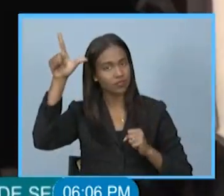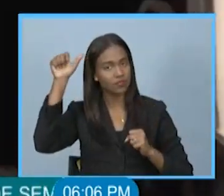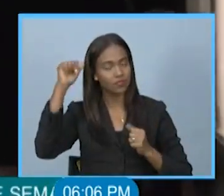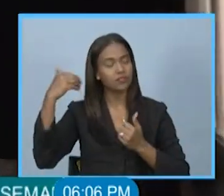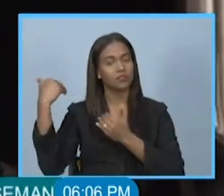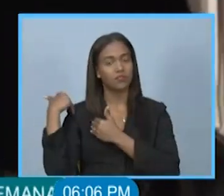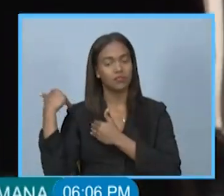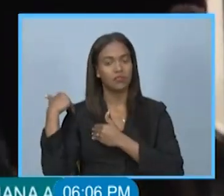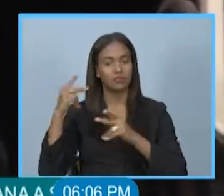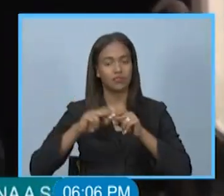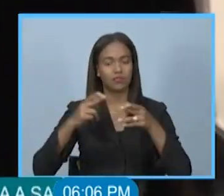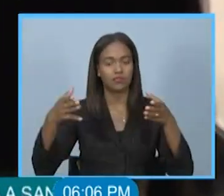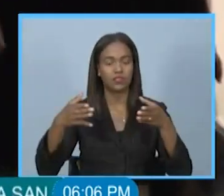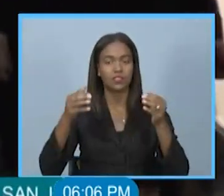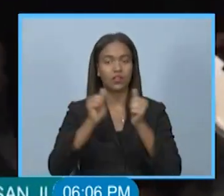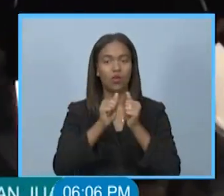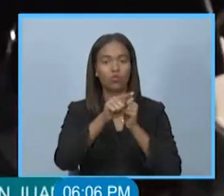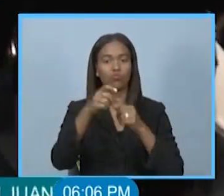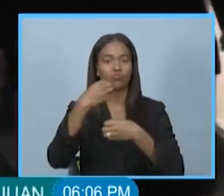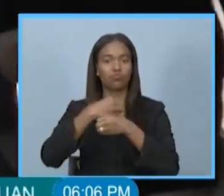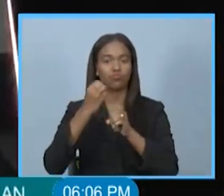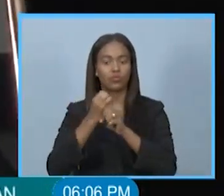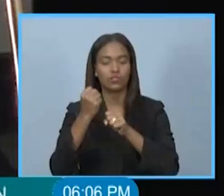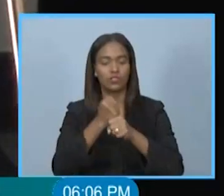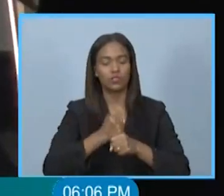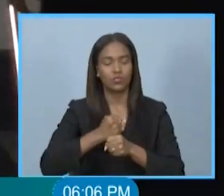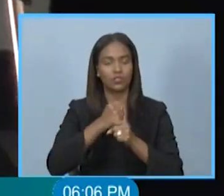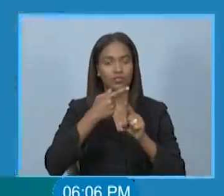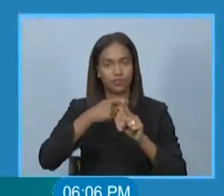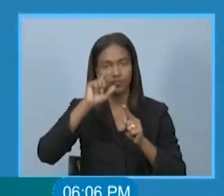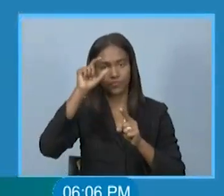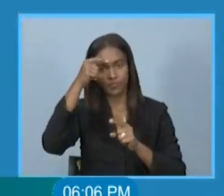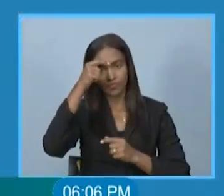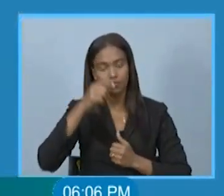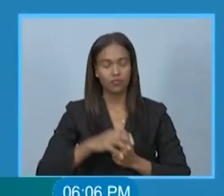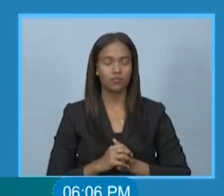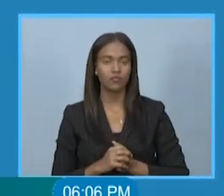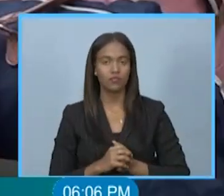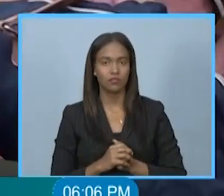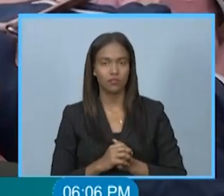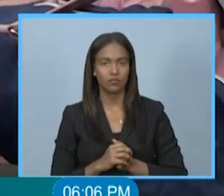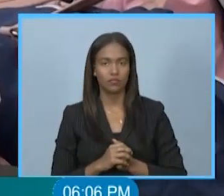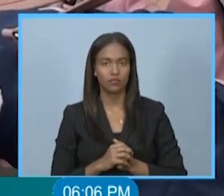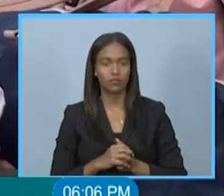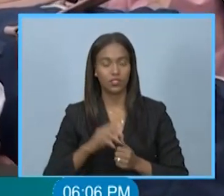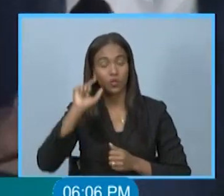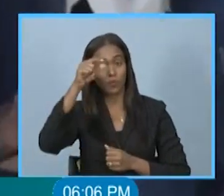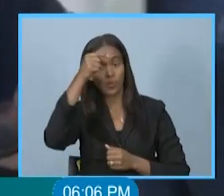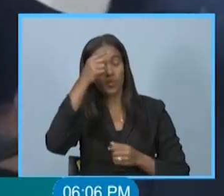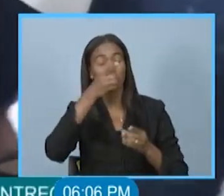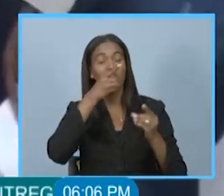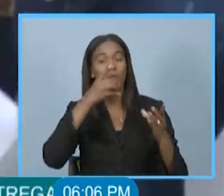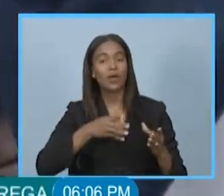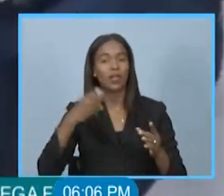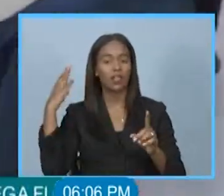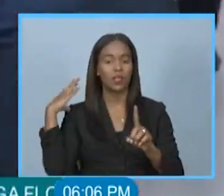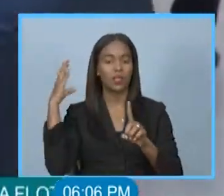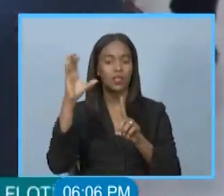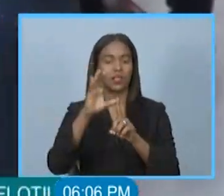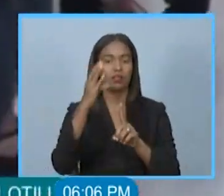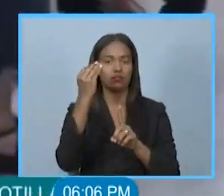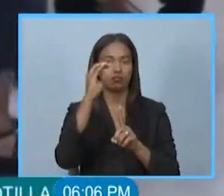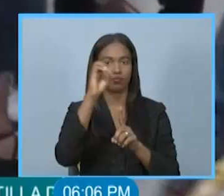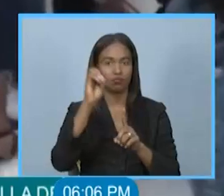cabeza reunión con organismos de seguridad del estado el estado dominicano destina el